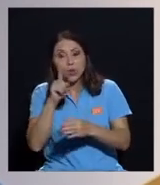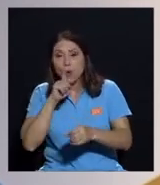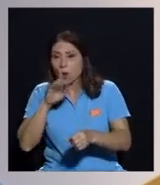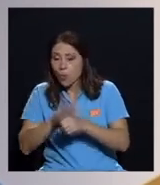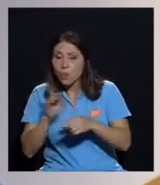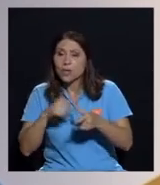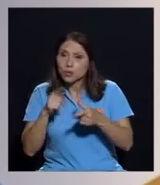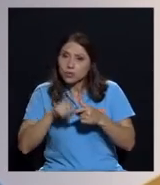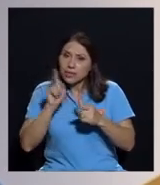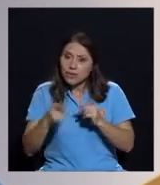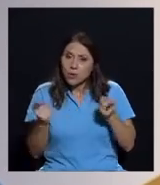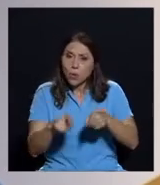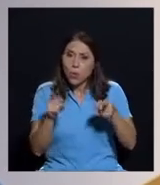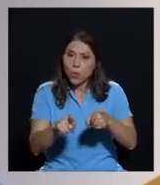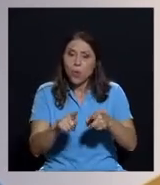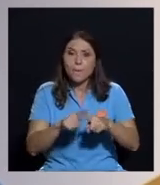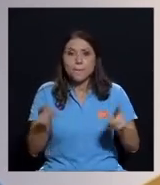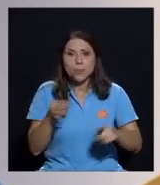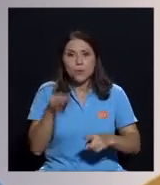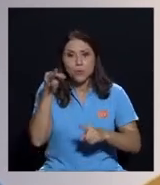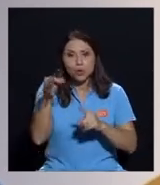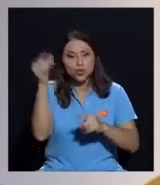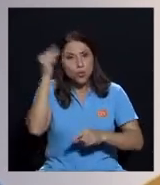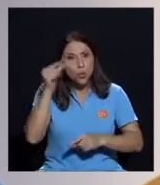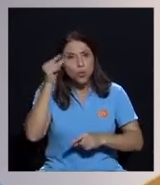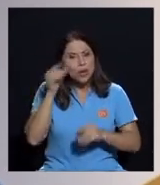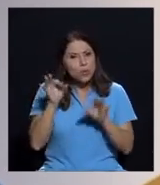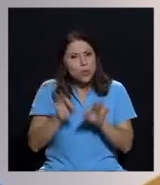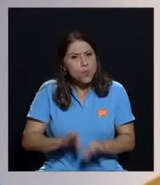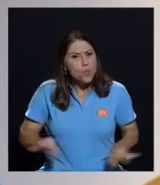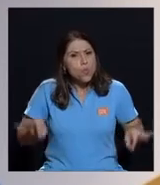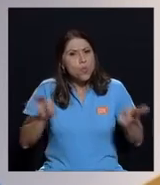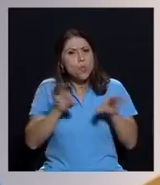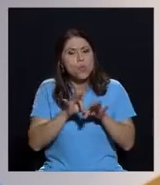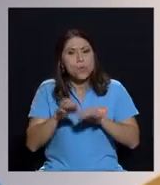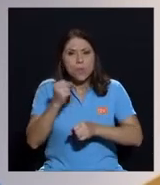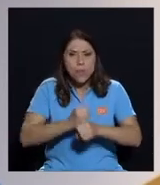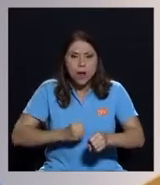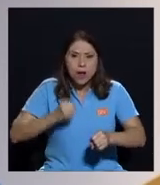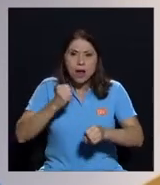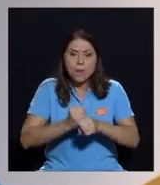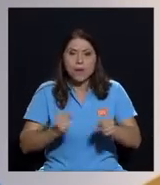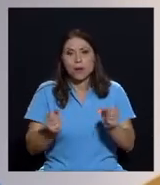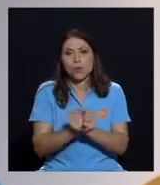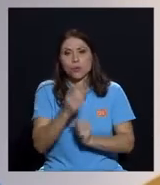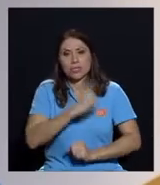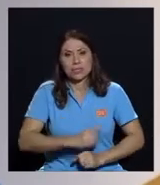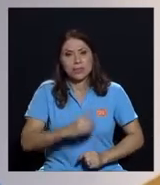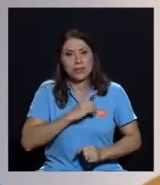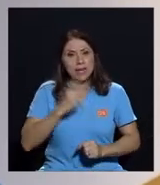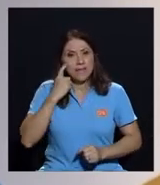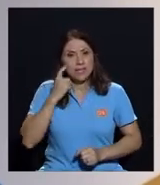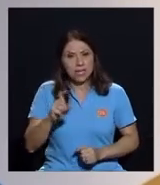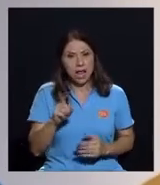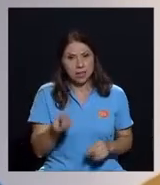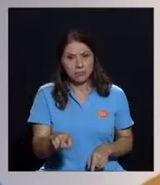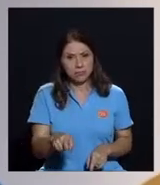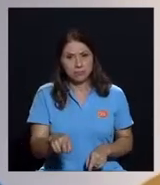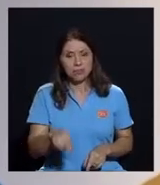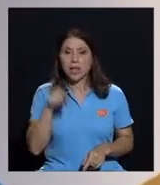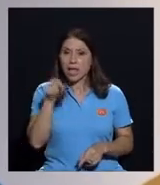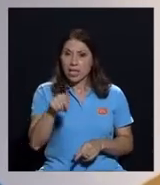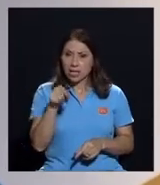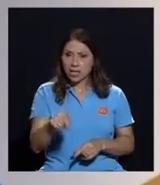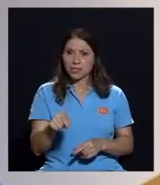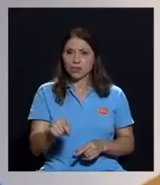yo creo que lo clave para un próximo gobierno será actuar con disciplina fiscal en ese crecimiento que no haya un crecimiento